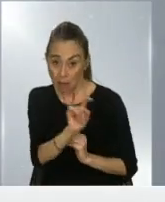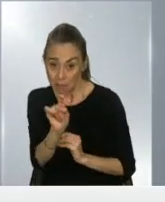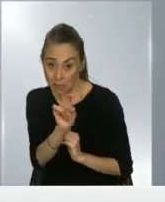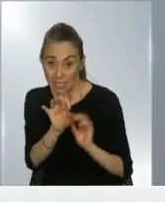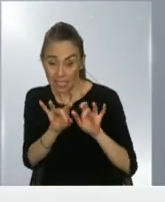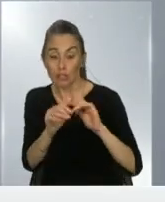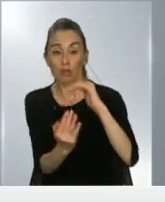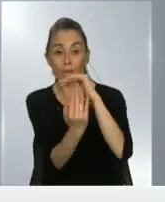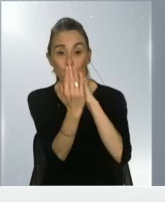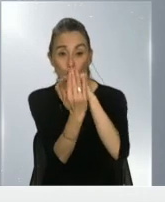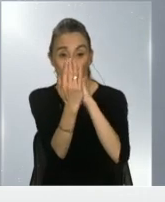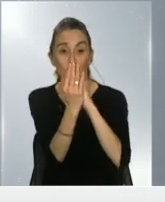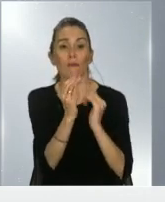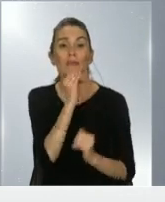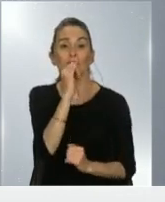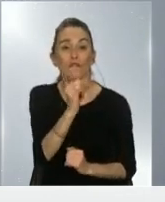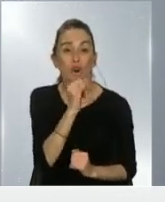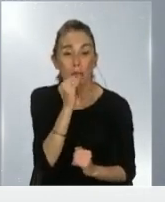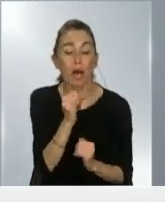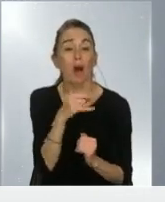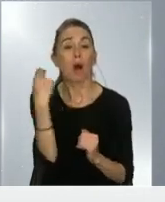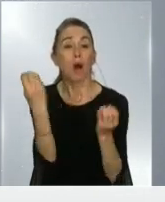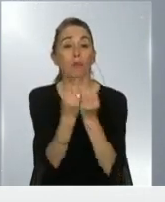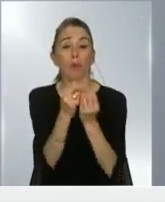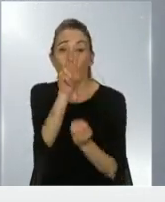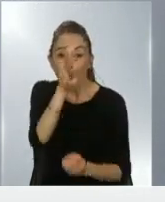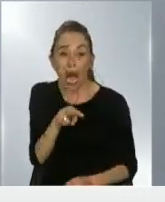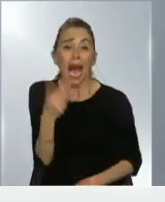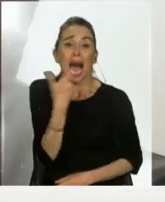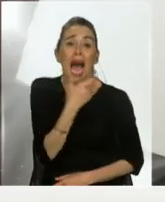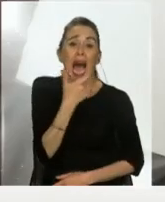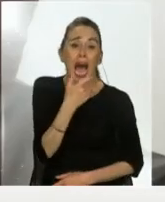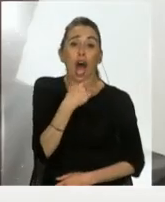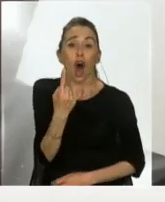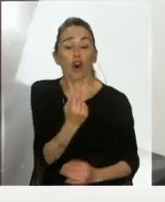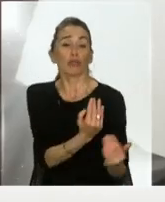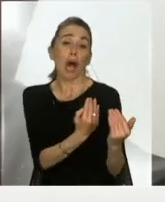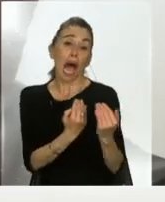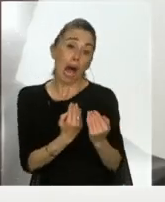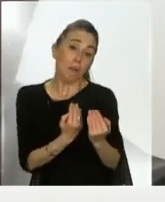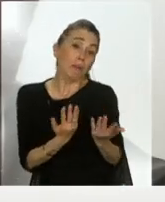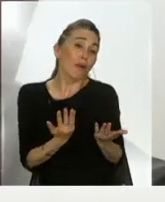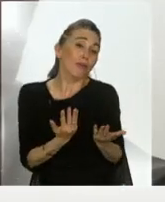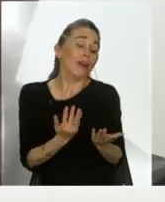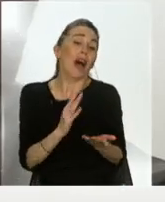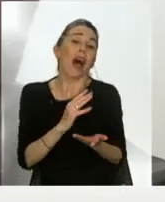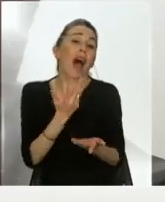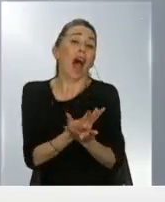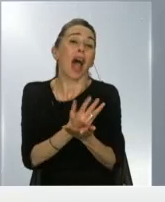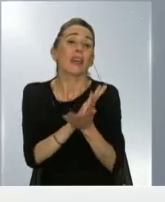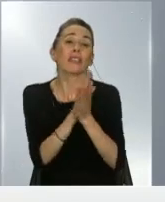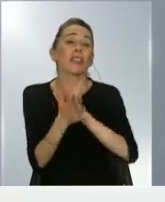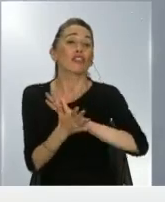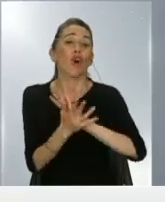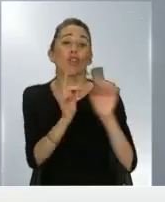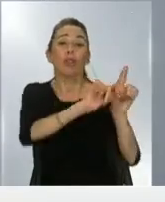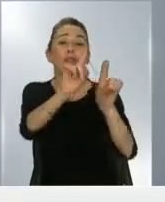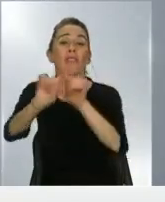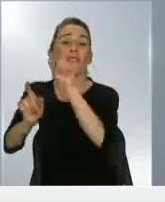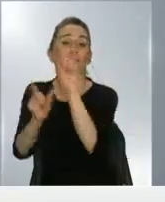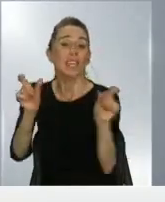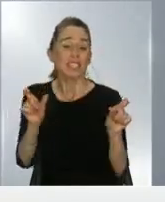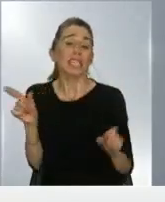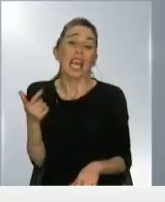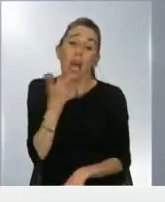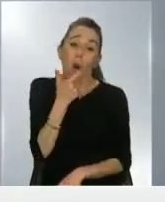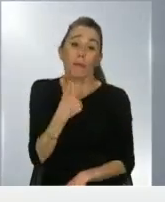porque voy a estar subiendo contenido. Mucha gente se va a reír. Otros van a apoyar. Hay de todo, yo sé que hay de todo en esta vida. Pero él se toma